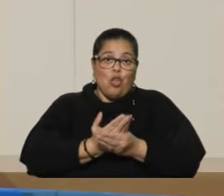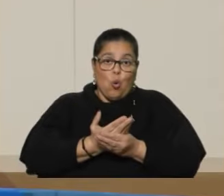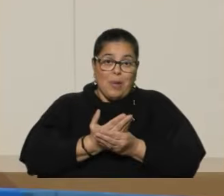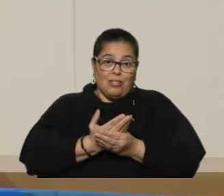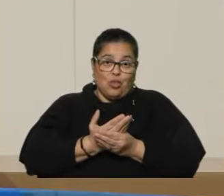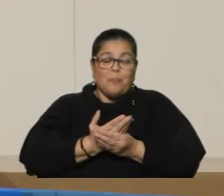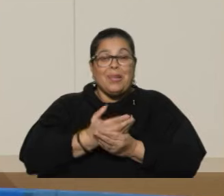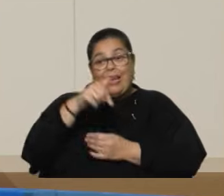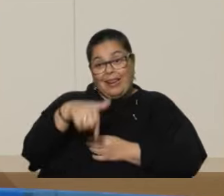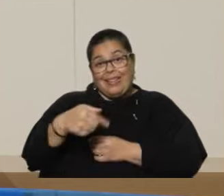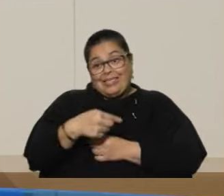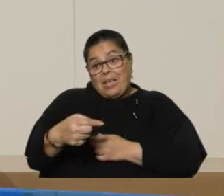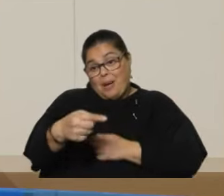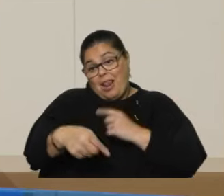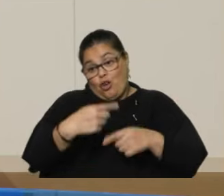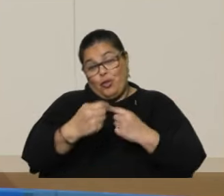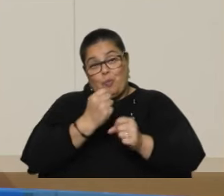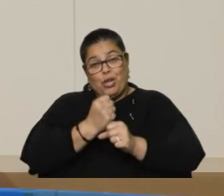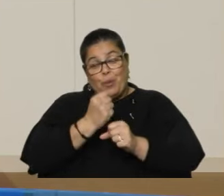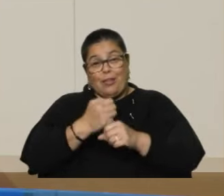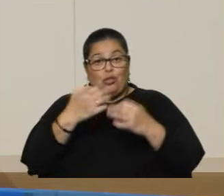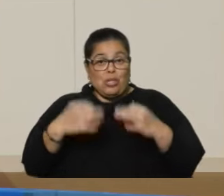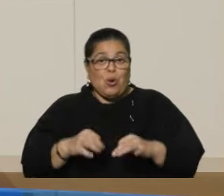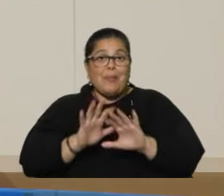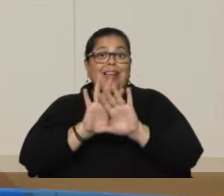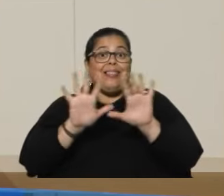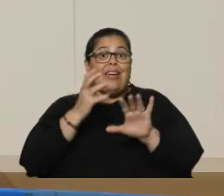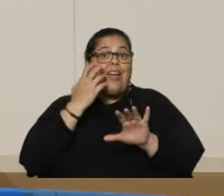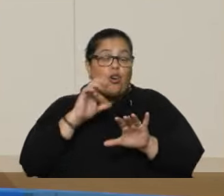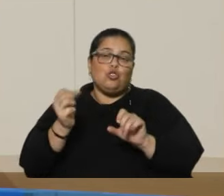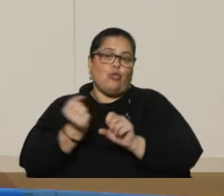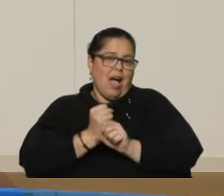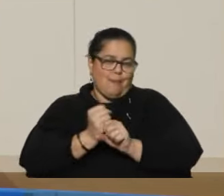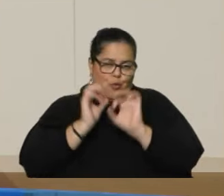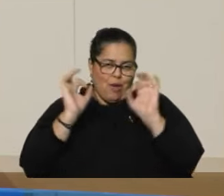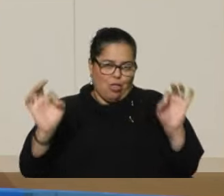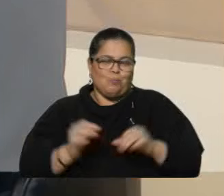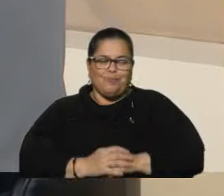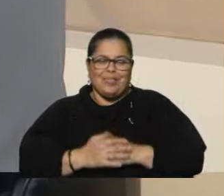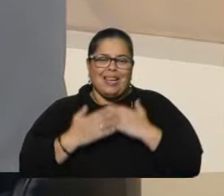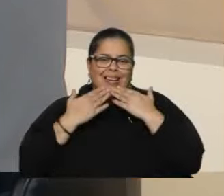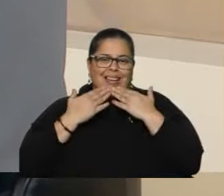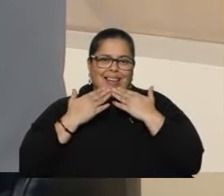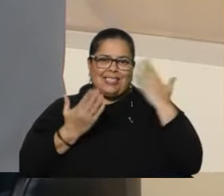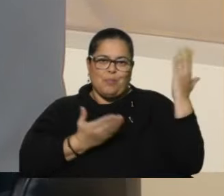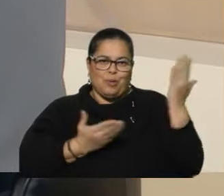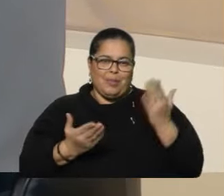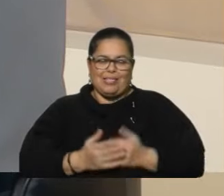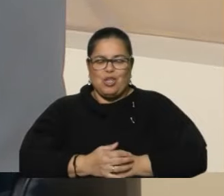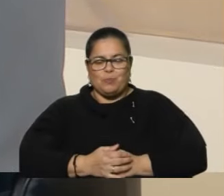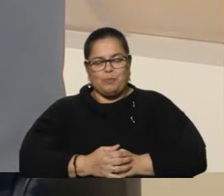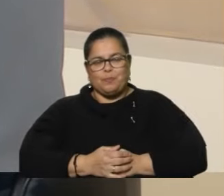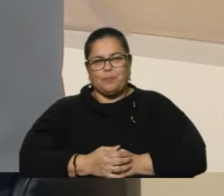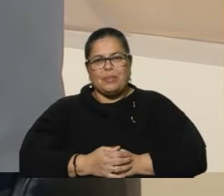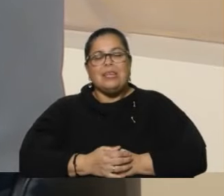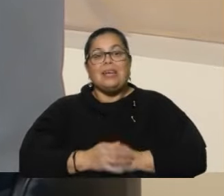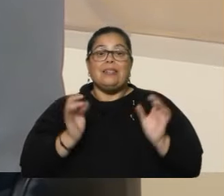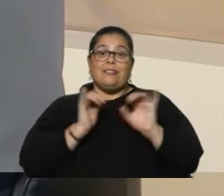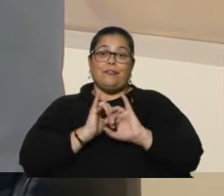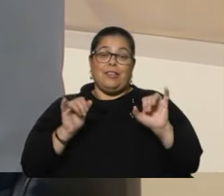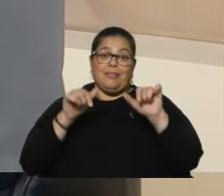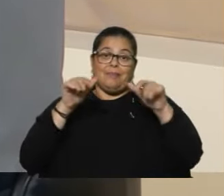semanas, vamos a estar trabajando y bueno, probablemente el 10 de agosto es la fecha en la que quedará aprobado. Gracias, de verdad. Muchas gracias por la invitación. Amigos, dejamos por acá